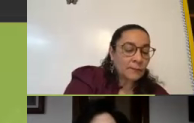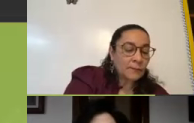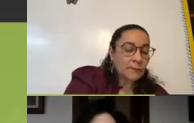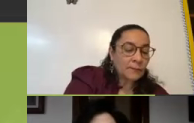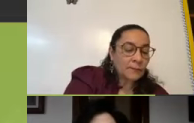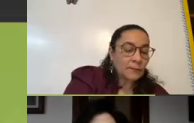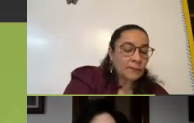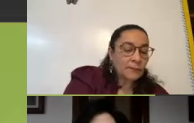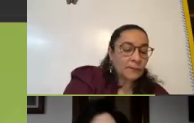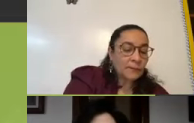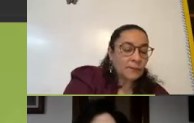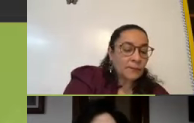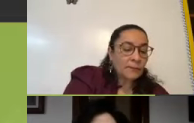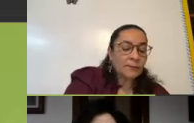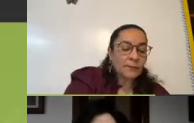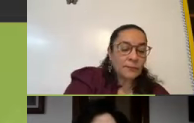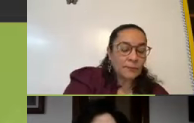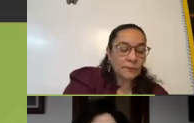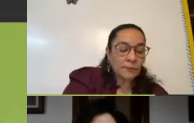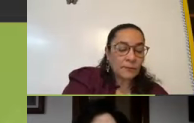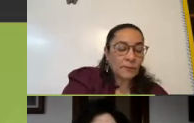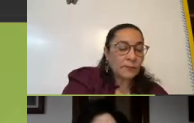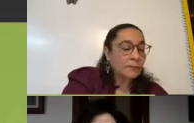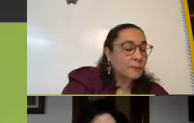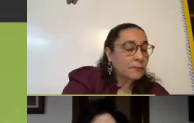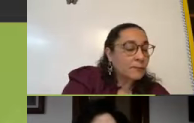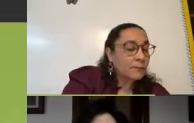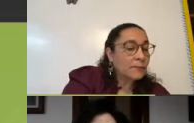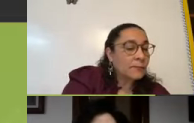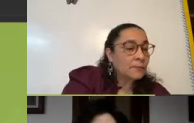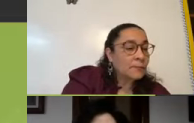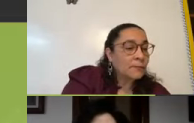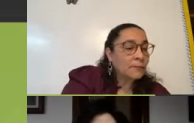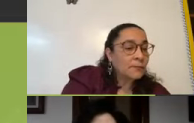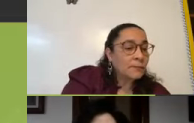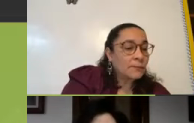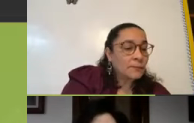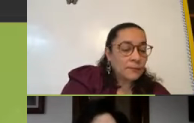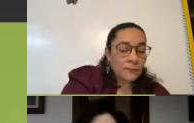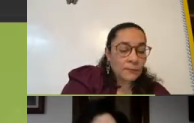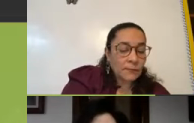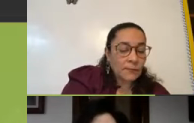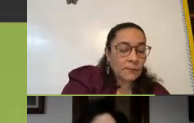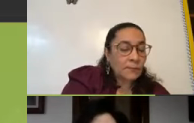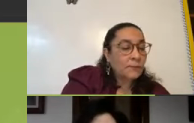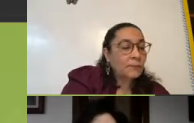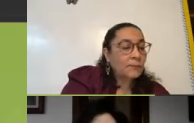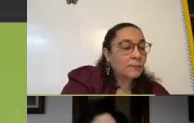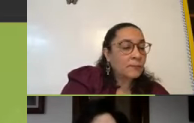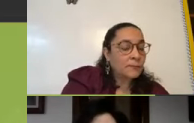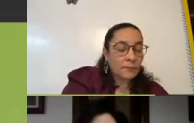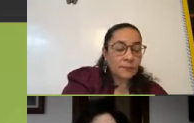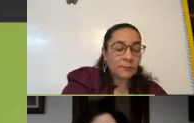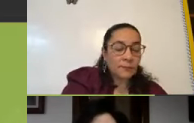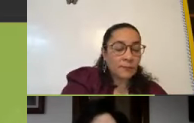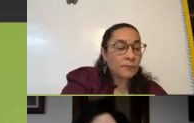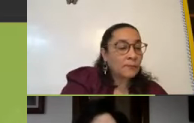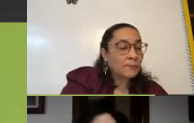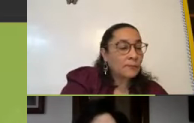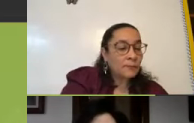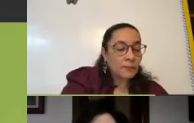o mixto más de 300 metros cúbicos de agua bimestral en promedio, o en su caso cuando